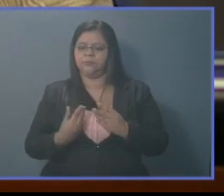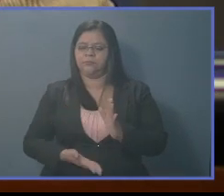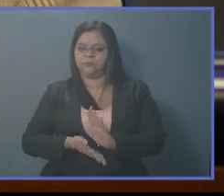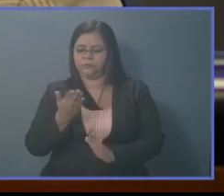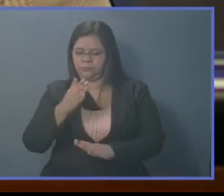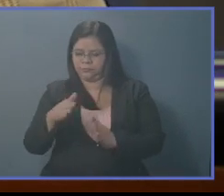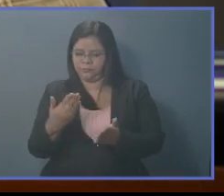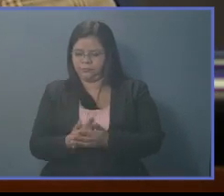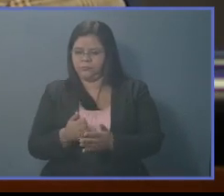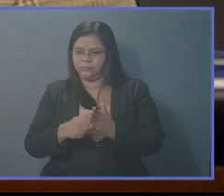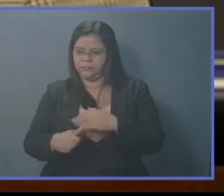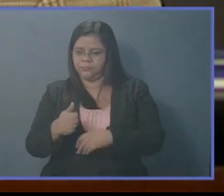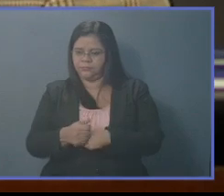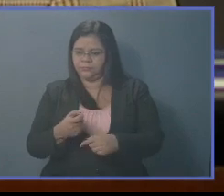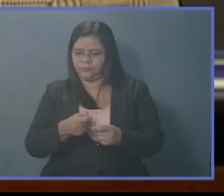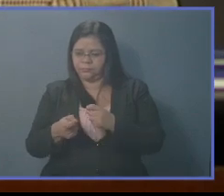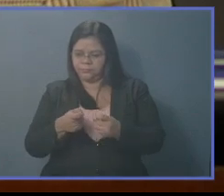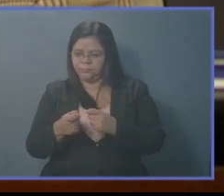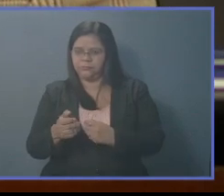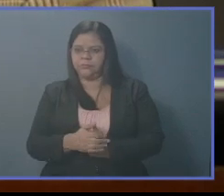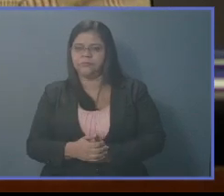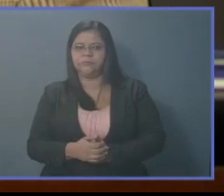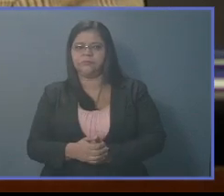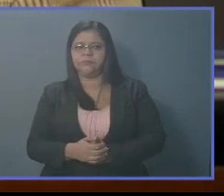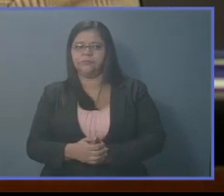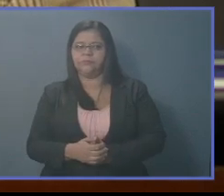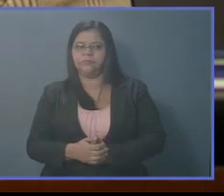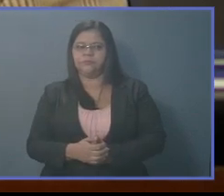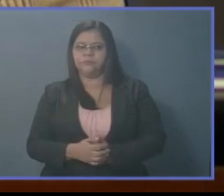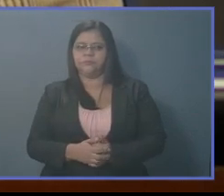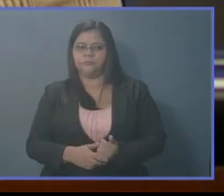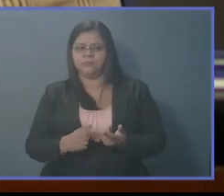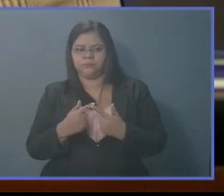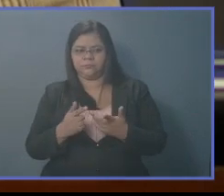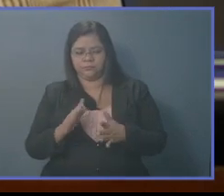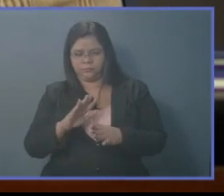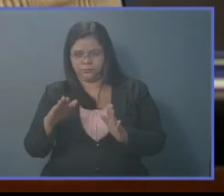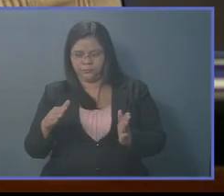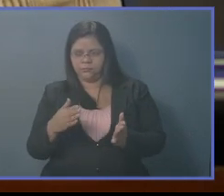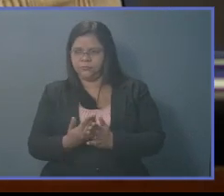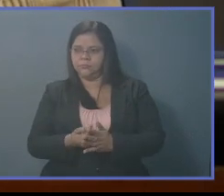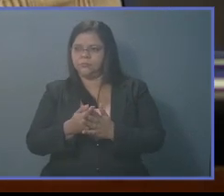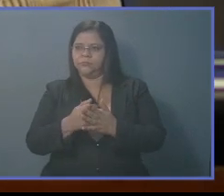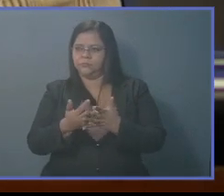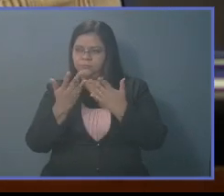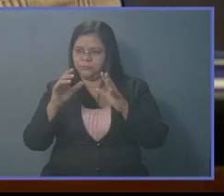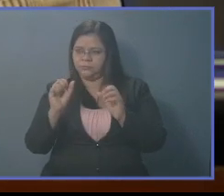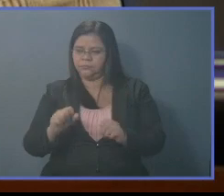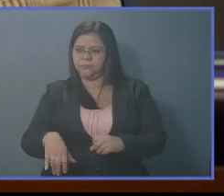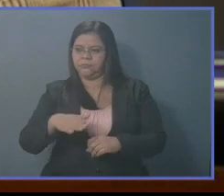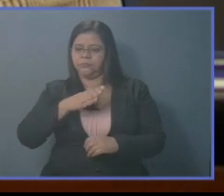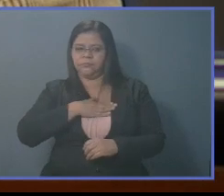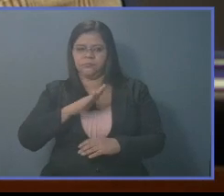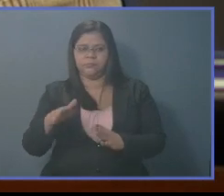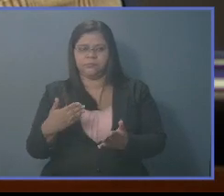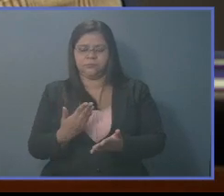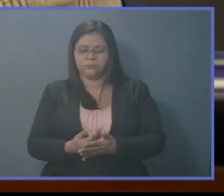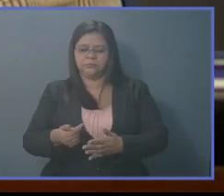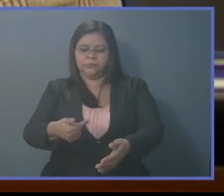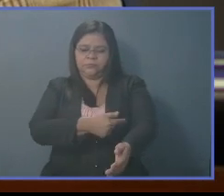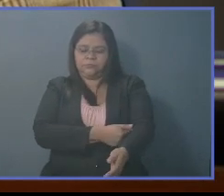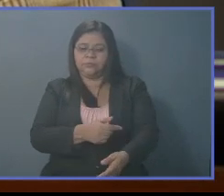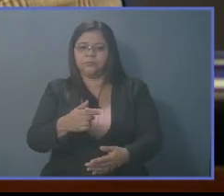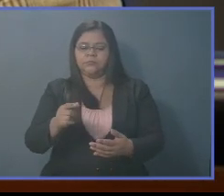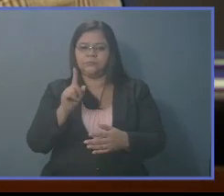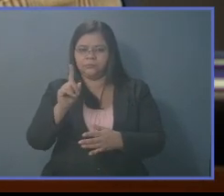civiles y administrativas en que pueda incurrir. Todo paciente con diagnóstico COVID-19 positivo podrá optar a ser hospitalizado en un centro privado